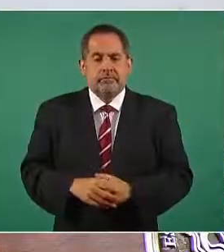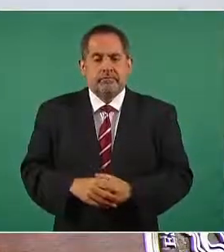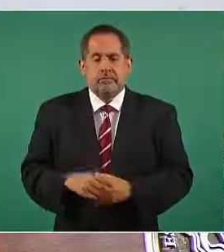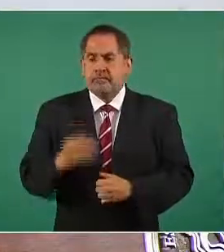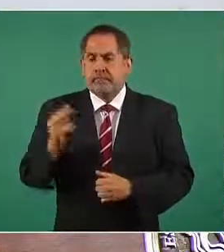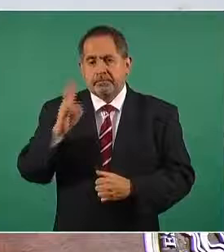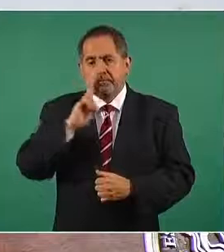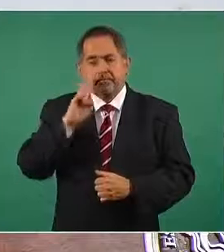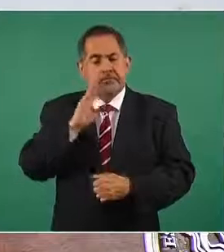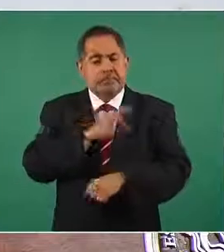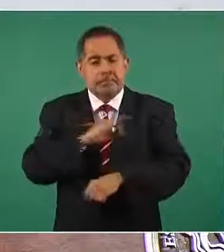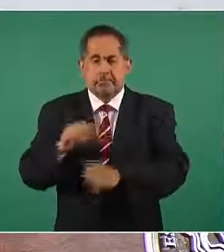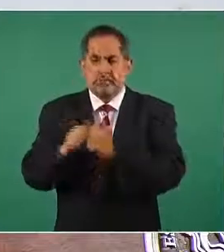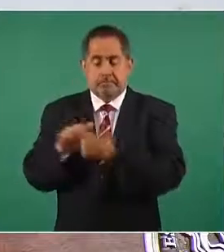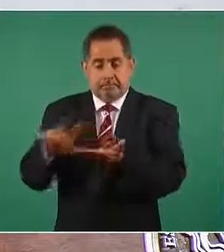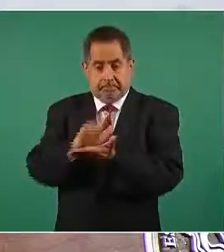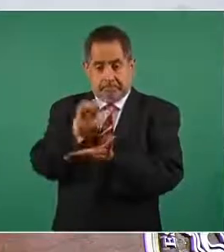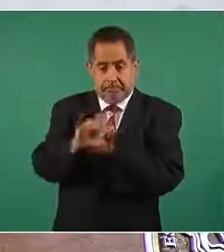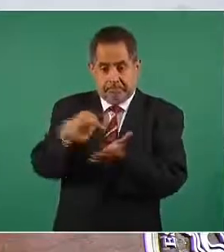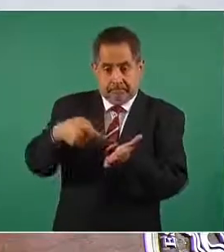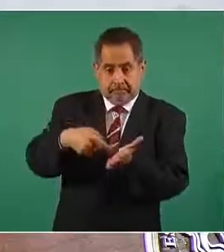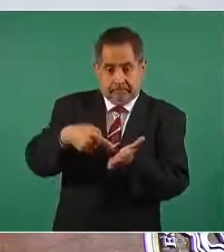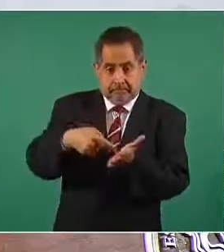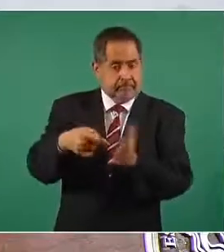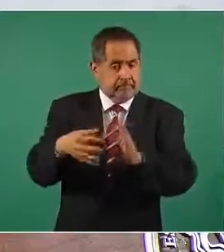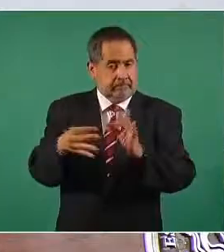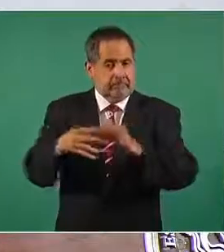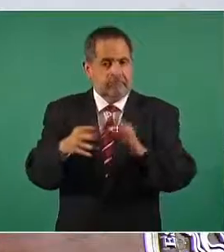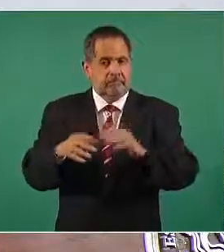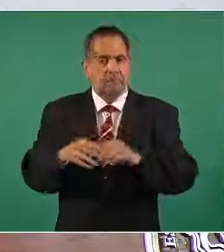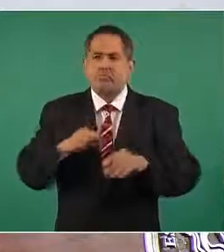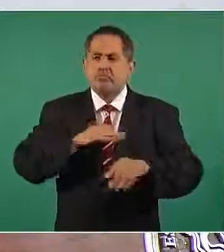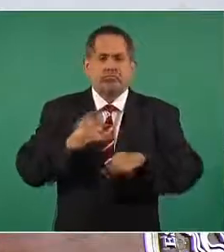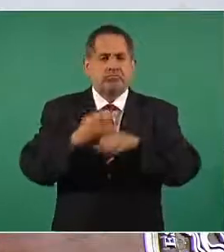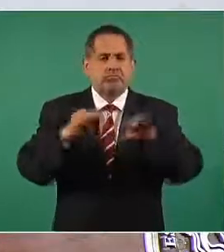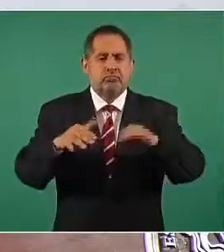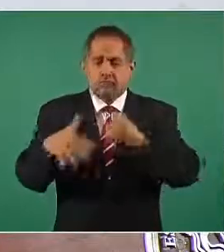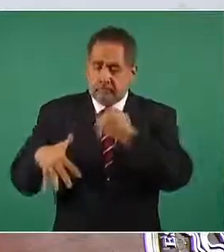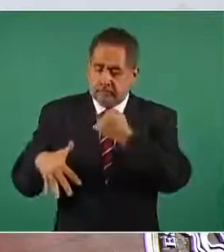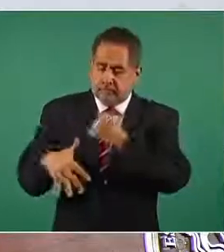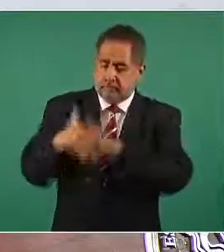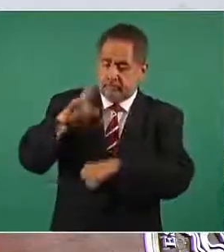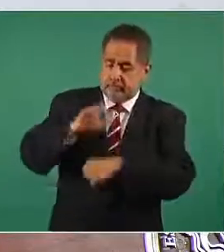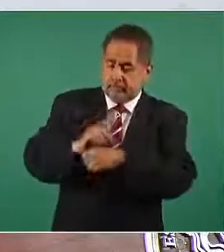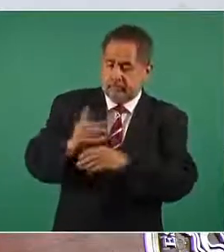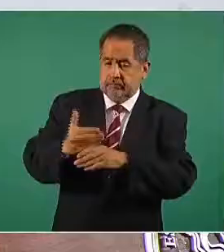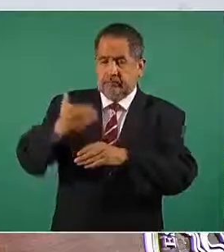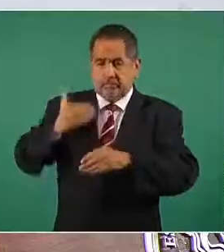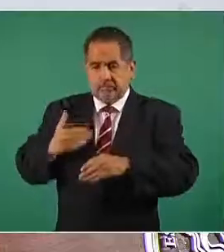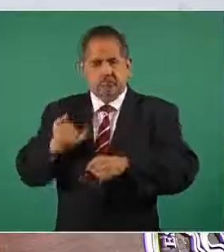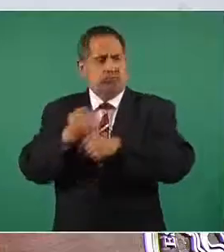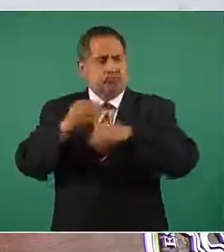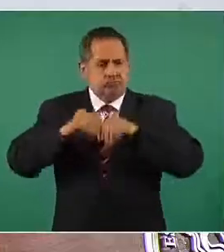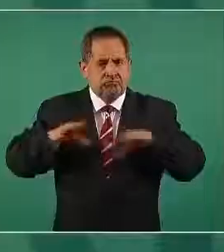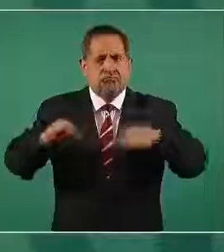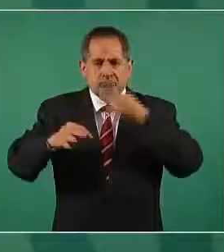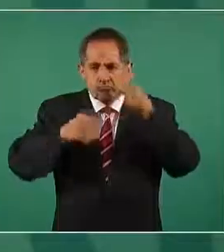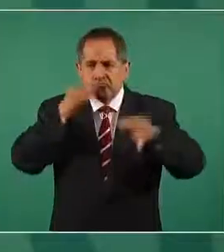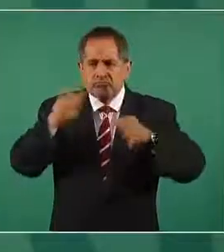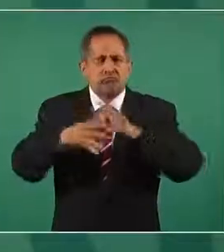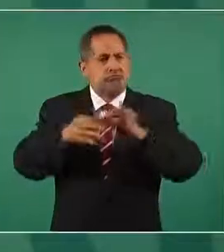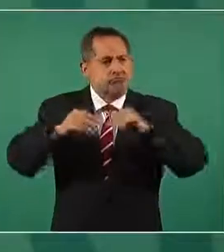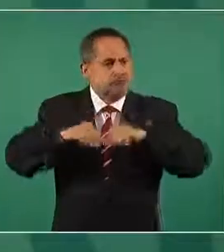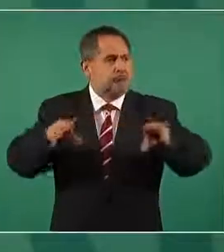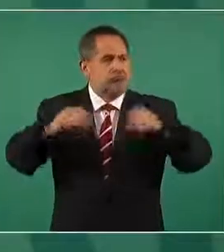tenemos posibilidad, de acuerdo a la ley, a informar 15 días antes, con mensajes, que